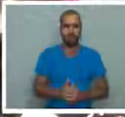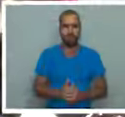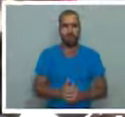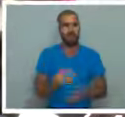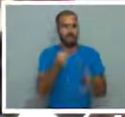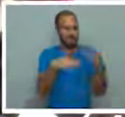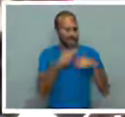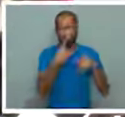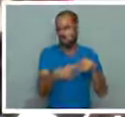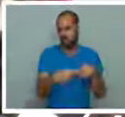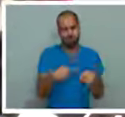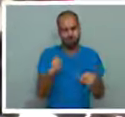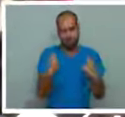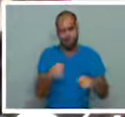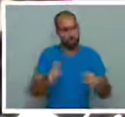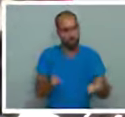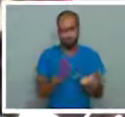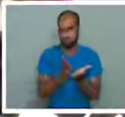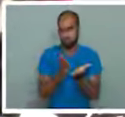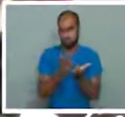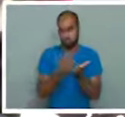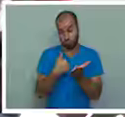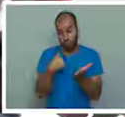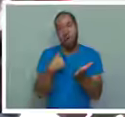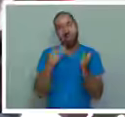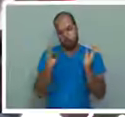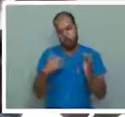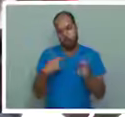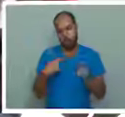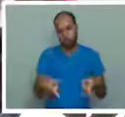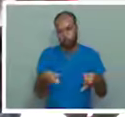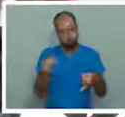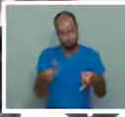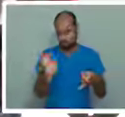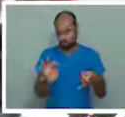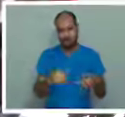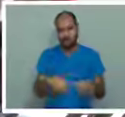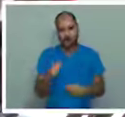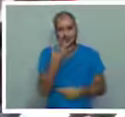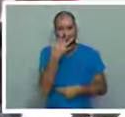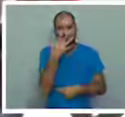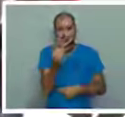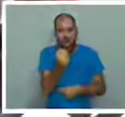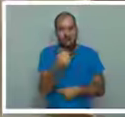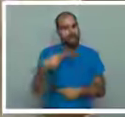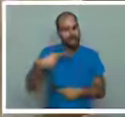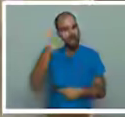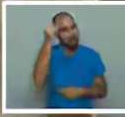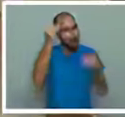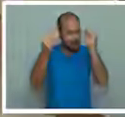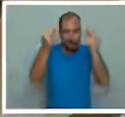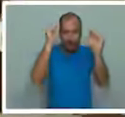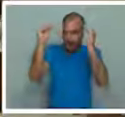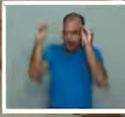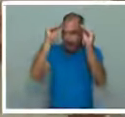me me gusta cada día estar aprendiendo de los doctores todos los que me apoyan aquí eso es muy